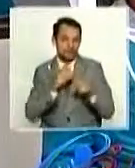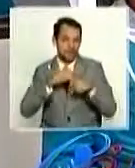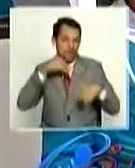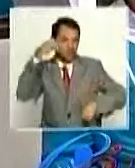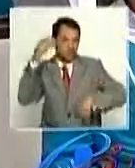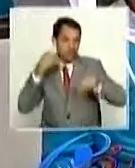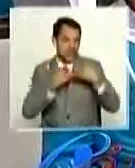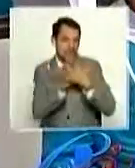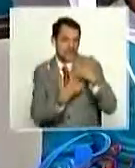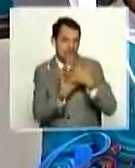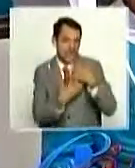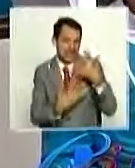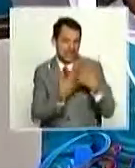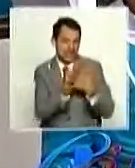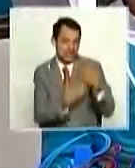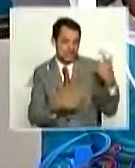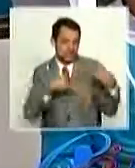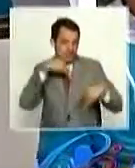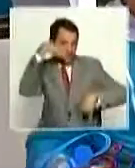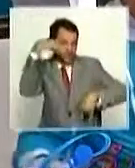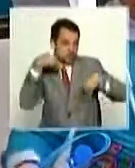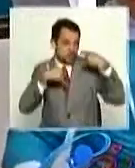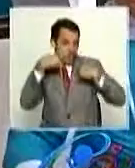los dientes, cuando se hacen las exodoncias.